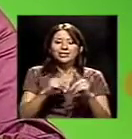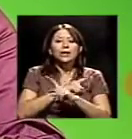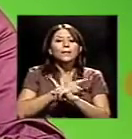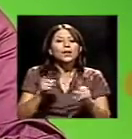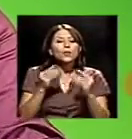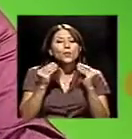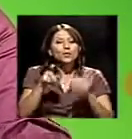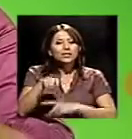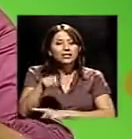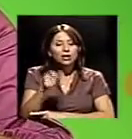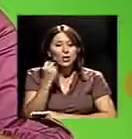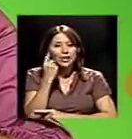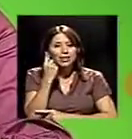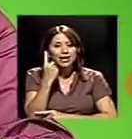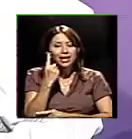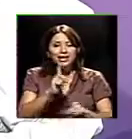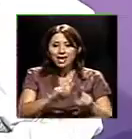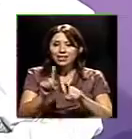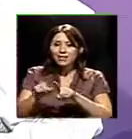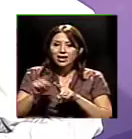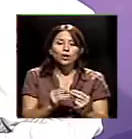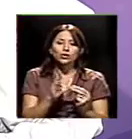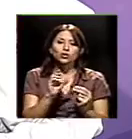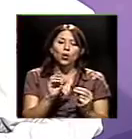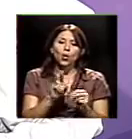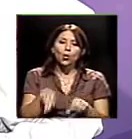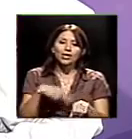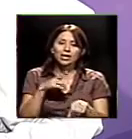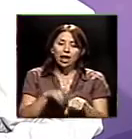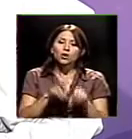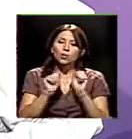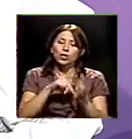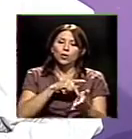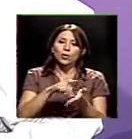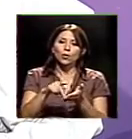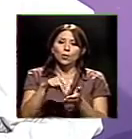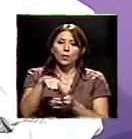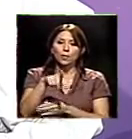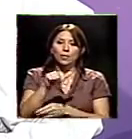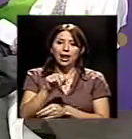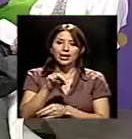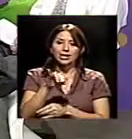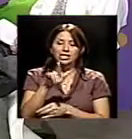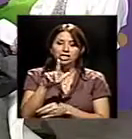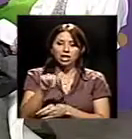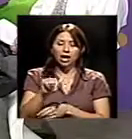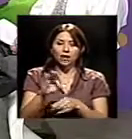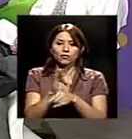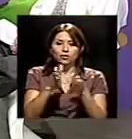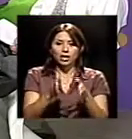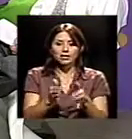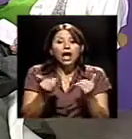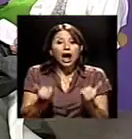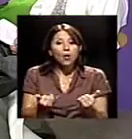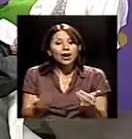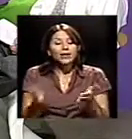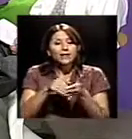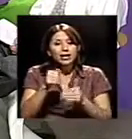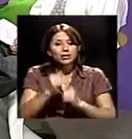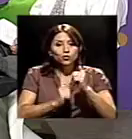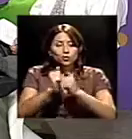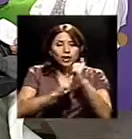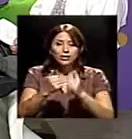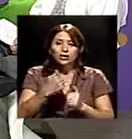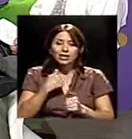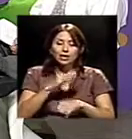muy necesario comprender que hay diferentes niveles de actuación, que en la reestructuración que requiere el Consejo es necesario fortalecer